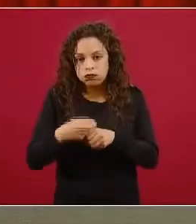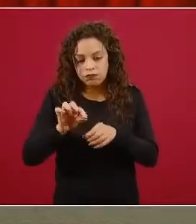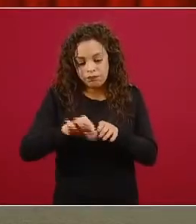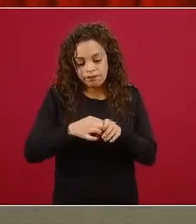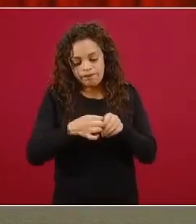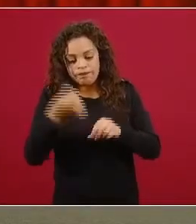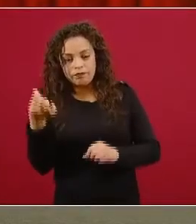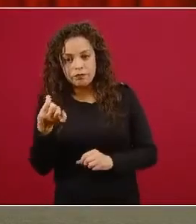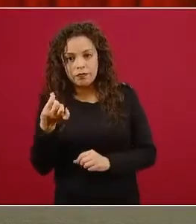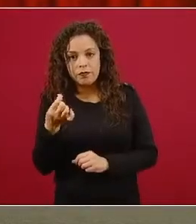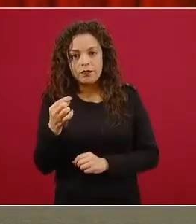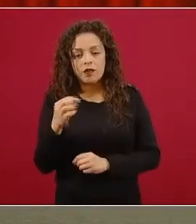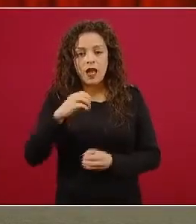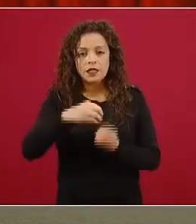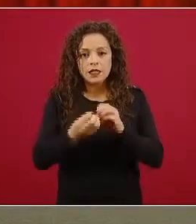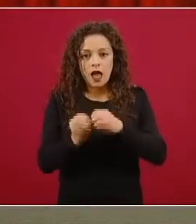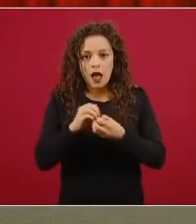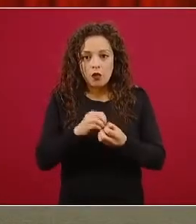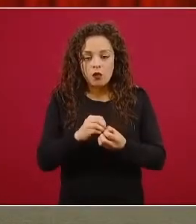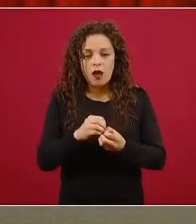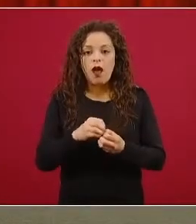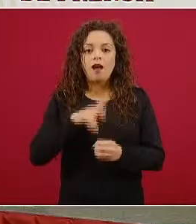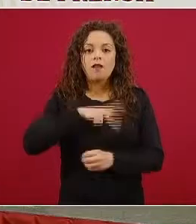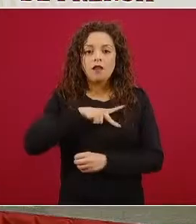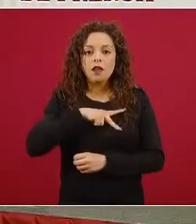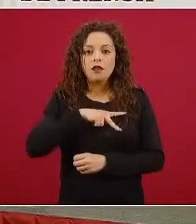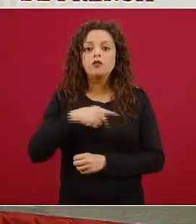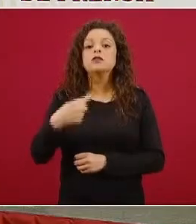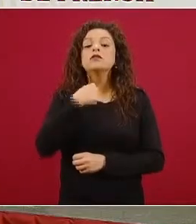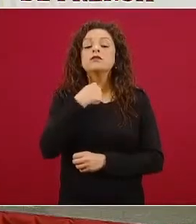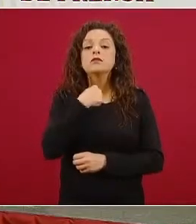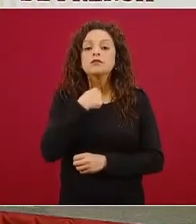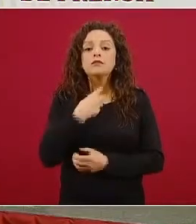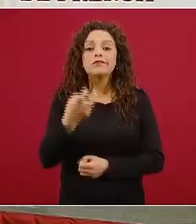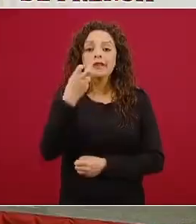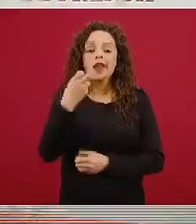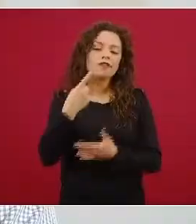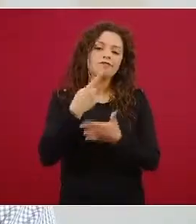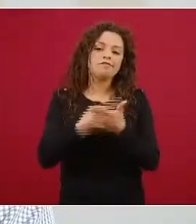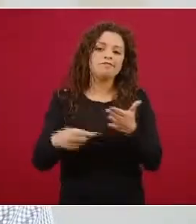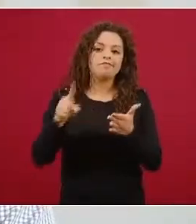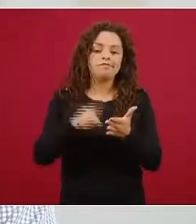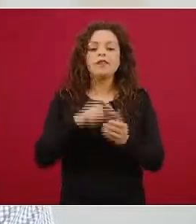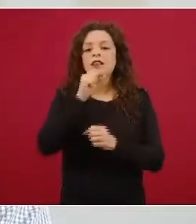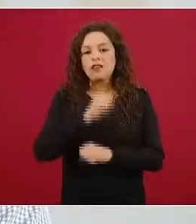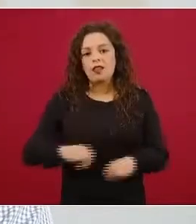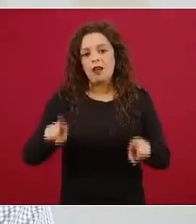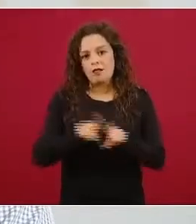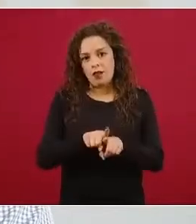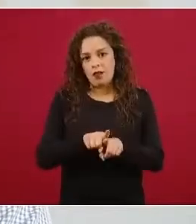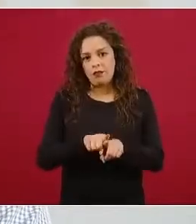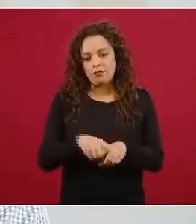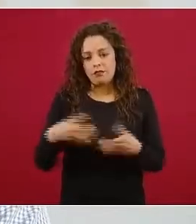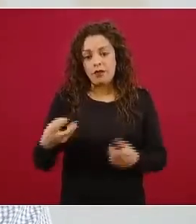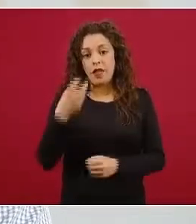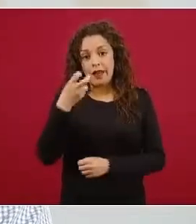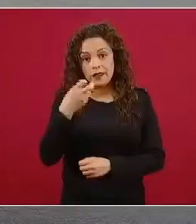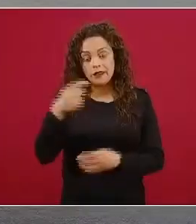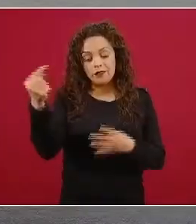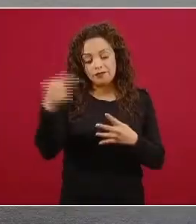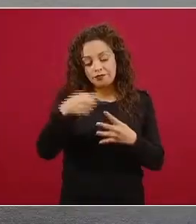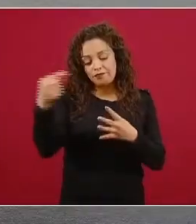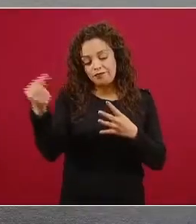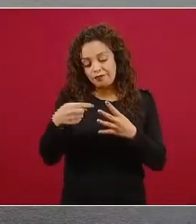momento virus directo de la garganta, entonces por lo tanto es una muestra que también se rechaza. Entonces es una mezcla y por lo tanto una suma de